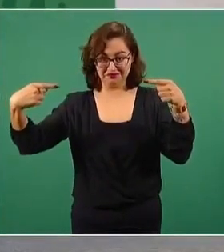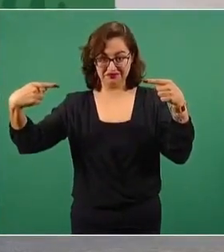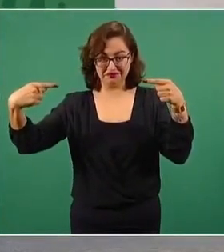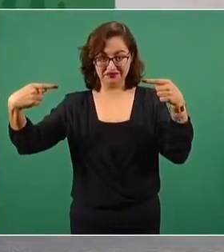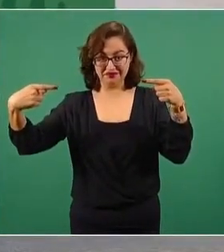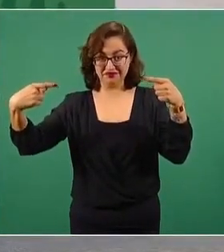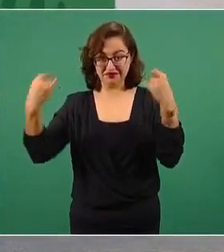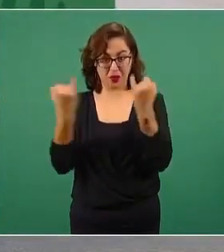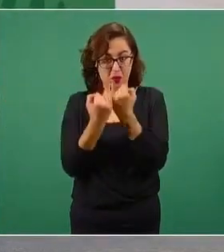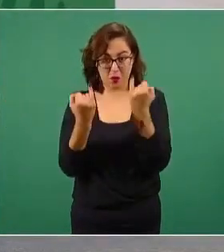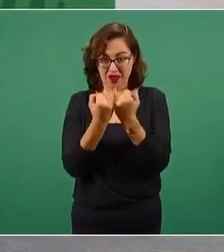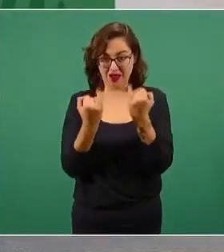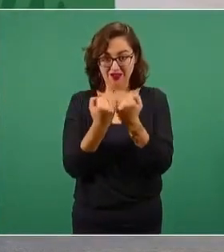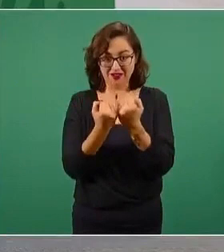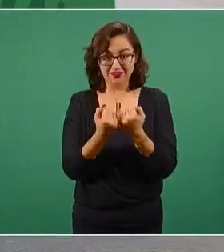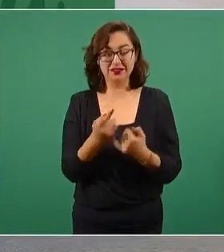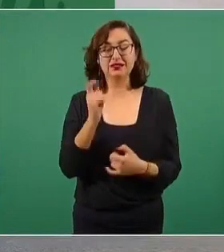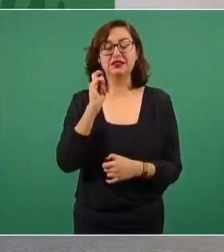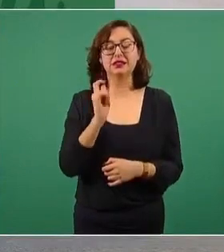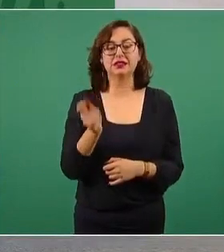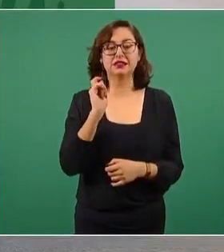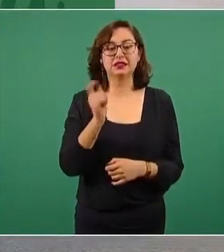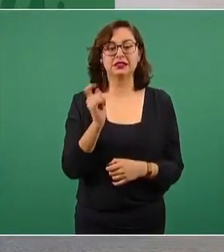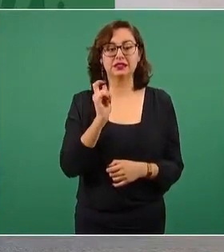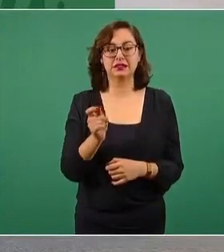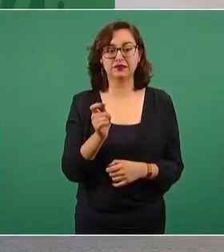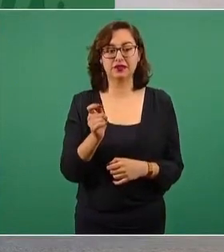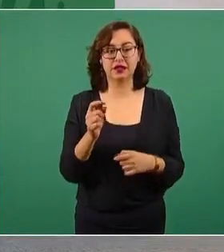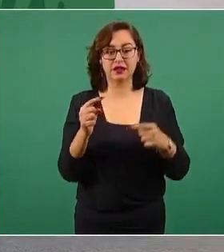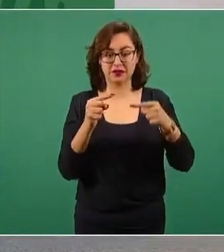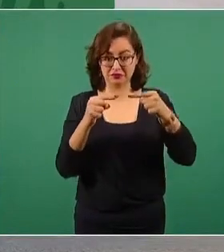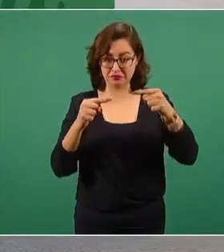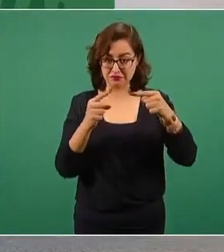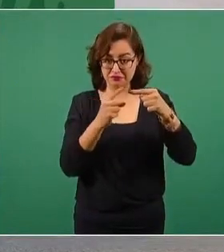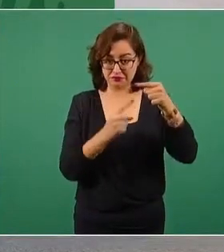¿Esto qué significa? Este pequeño incremento